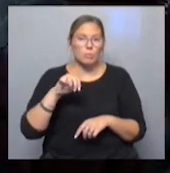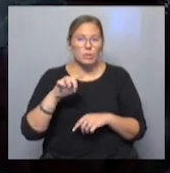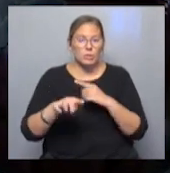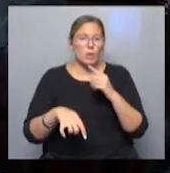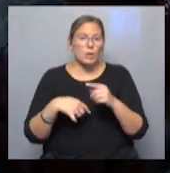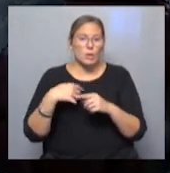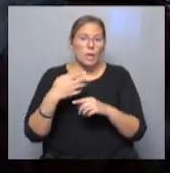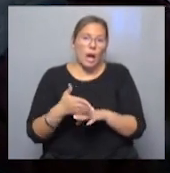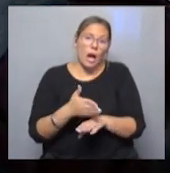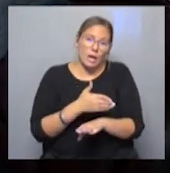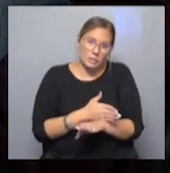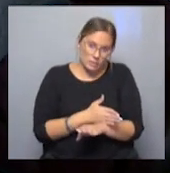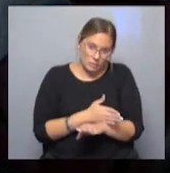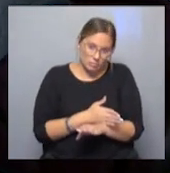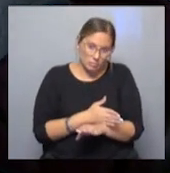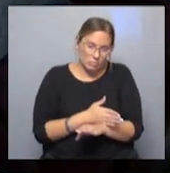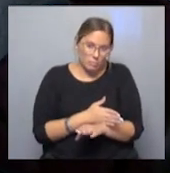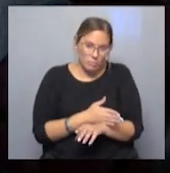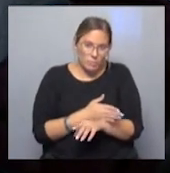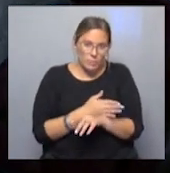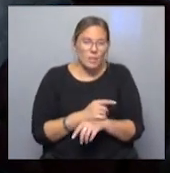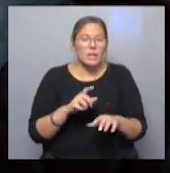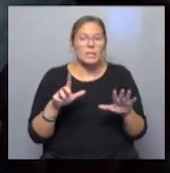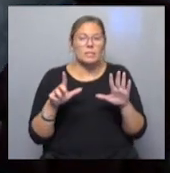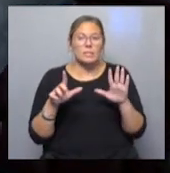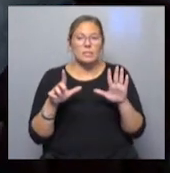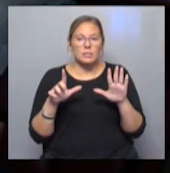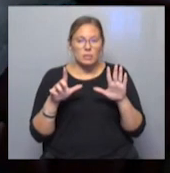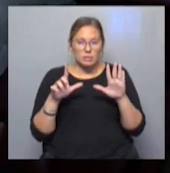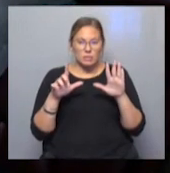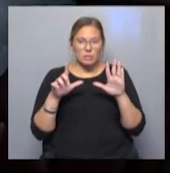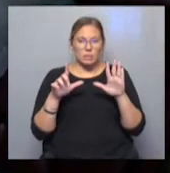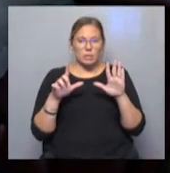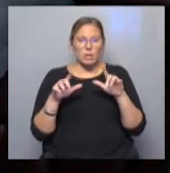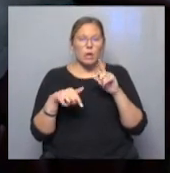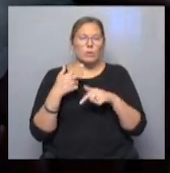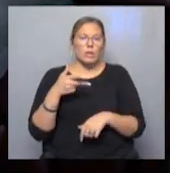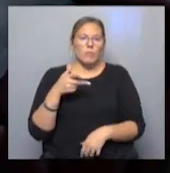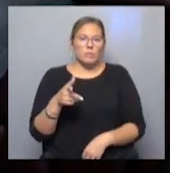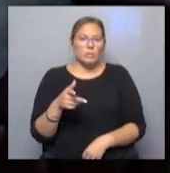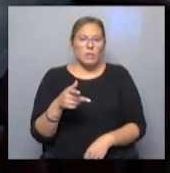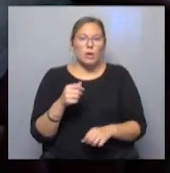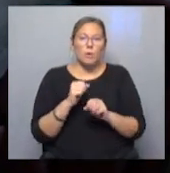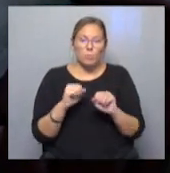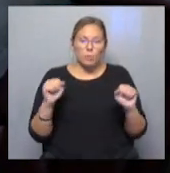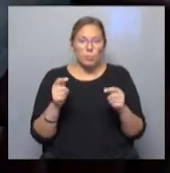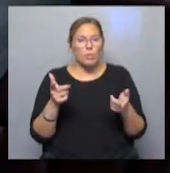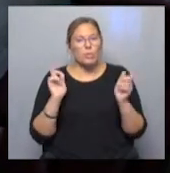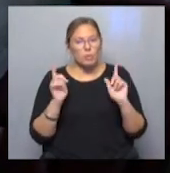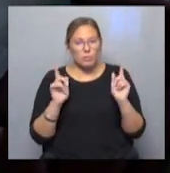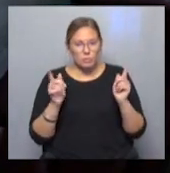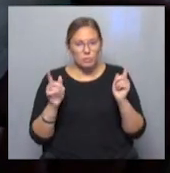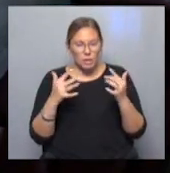después, antes en realidad, tenemos el 7, otra fecha donde vamos a poder disfrutar